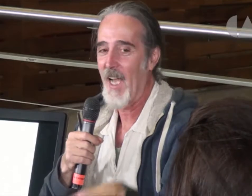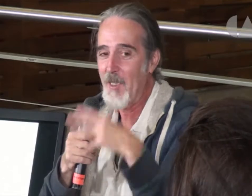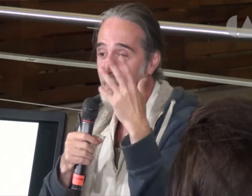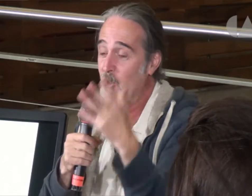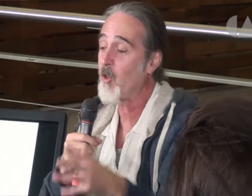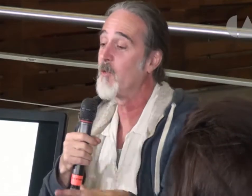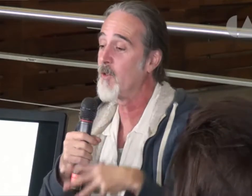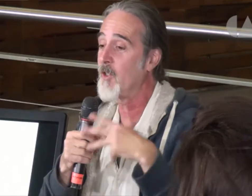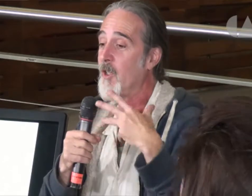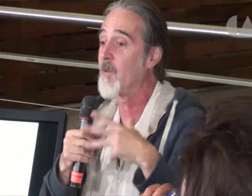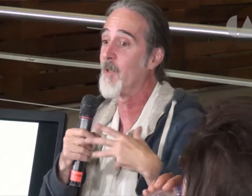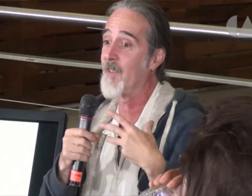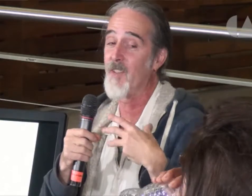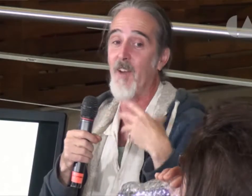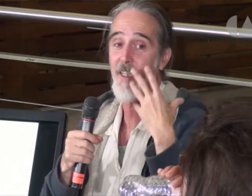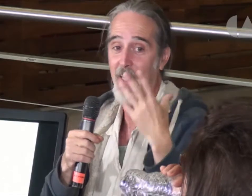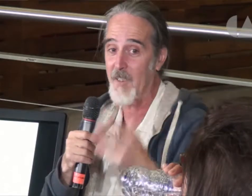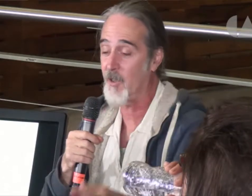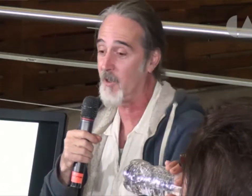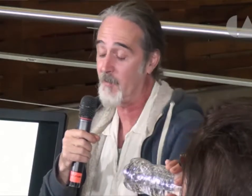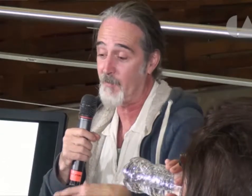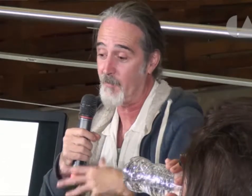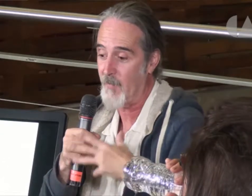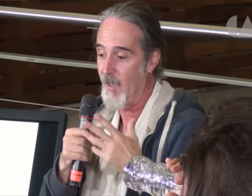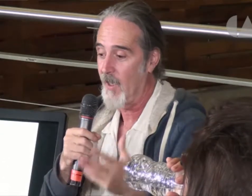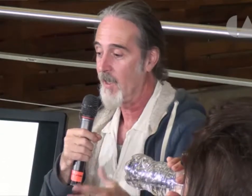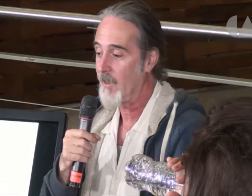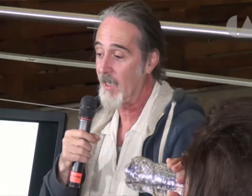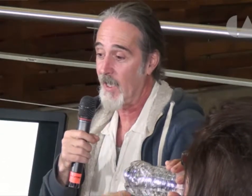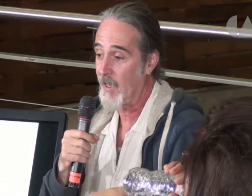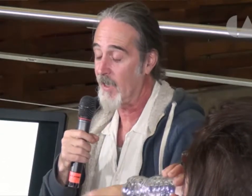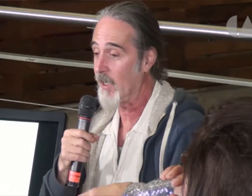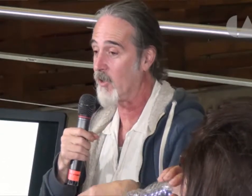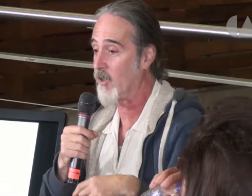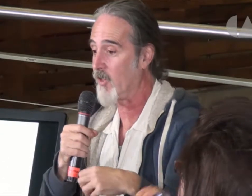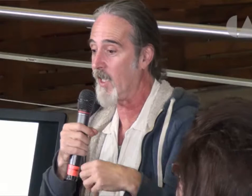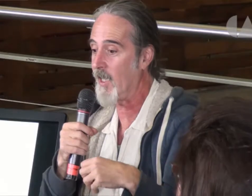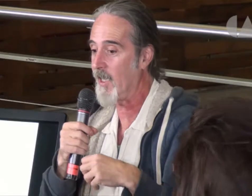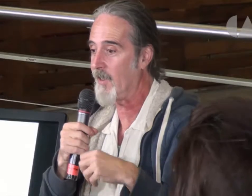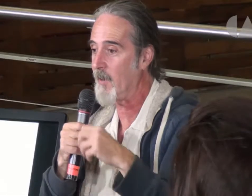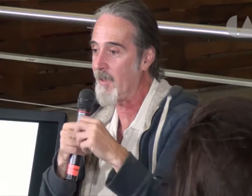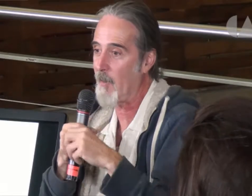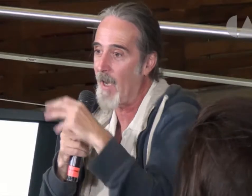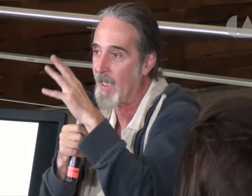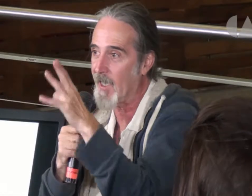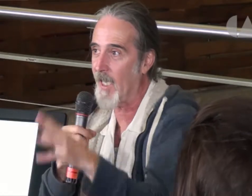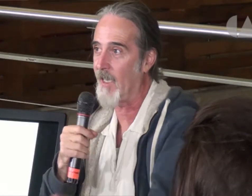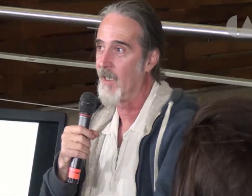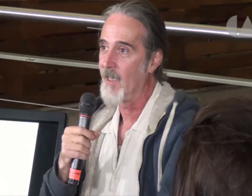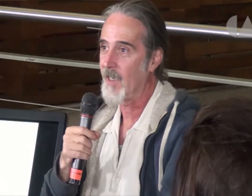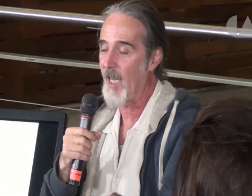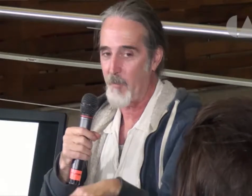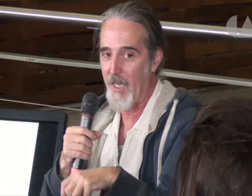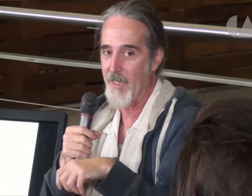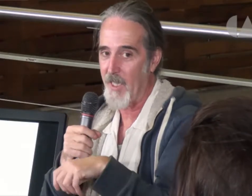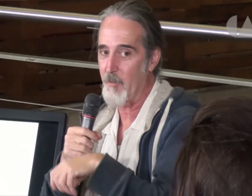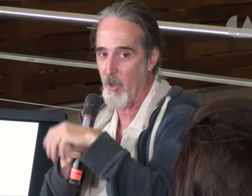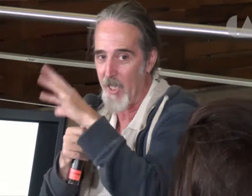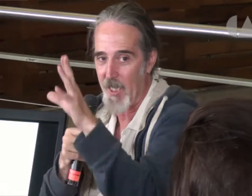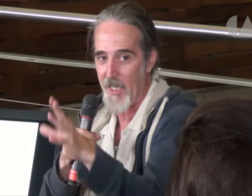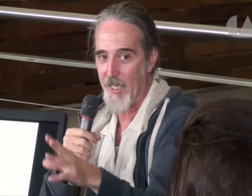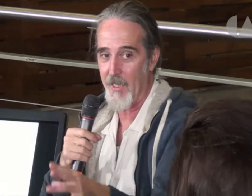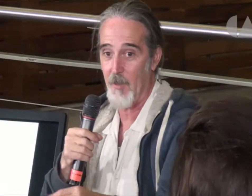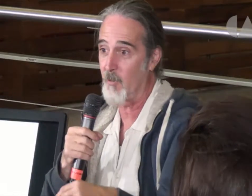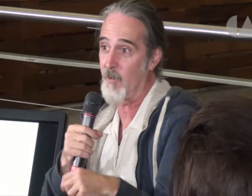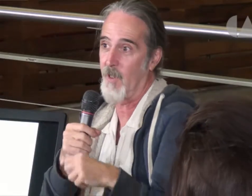ahí empezó todo el mundo con decir fantástico de conocer este esta magia de las plantas de